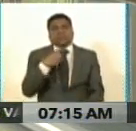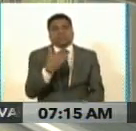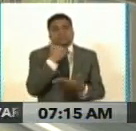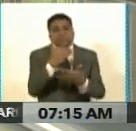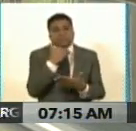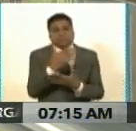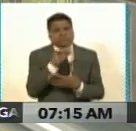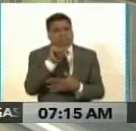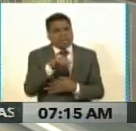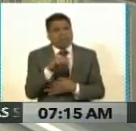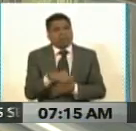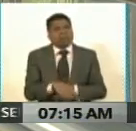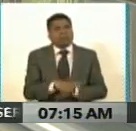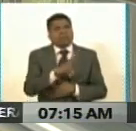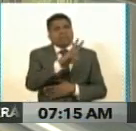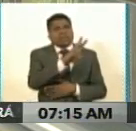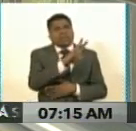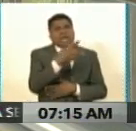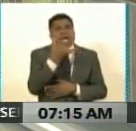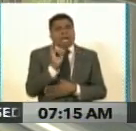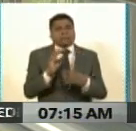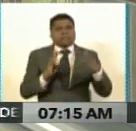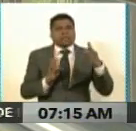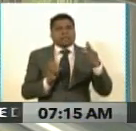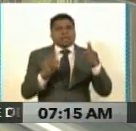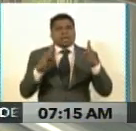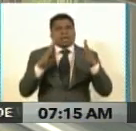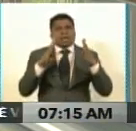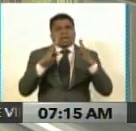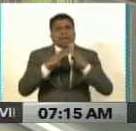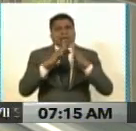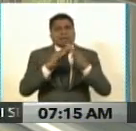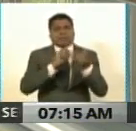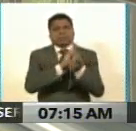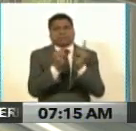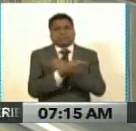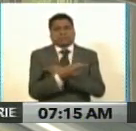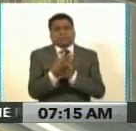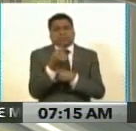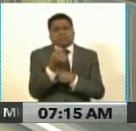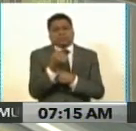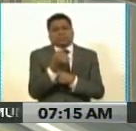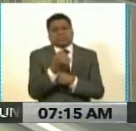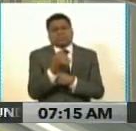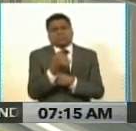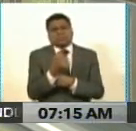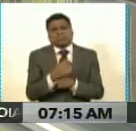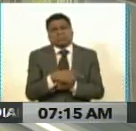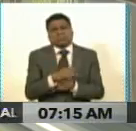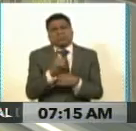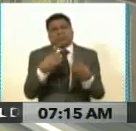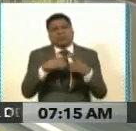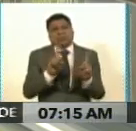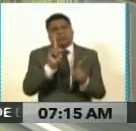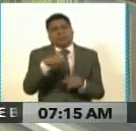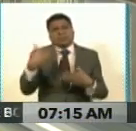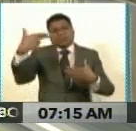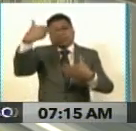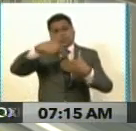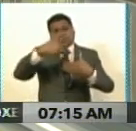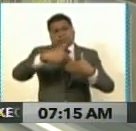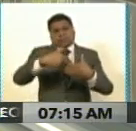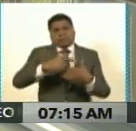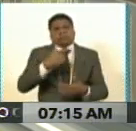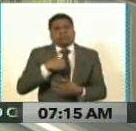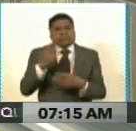presidente de la república 20 nuevas casas de cambio para tachi azulia incorporando también a el estado apure y Bolívar pero también estaciones de servicio Nos gustaría